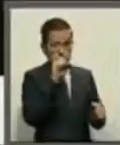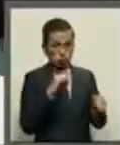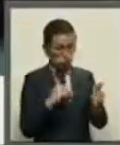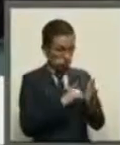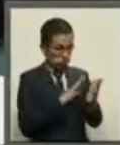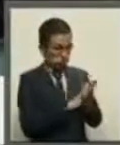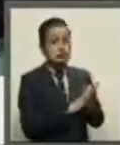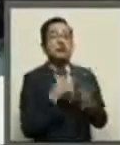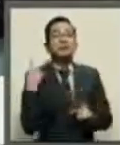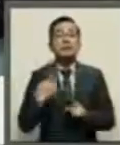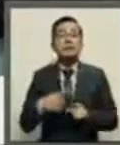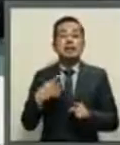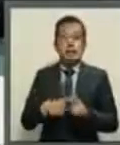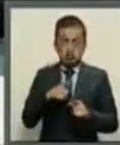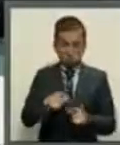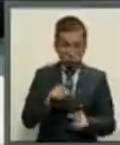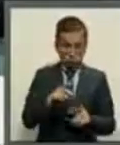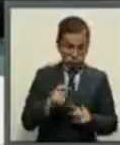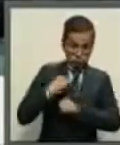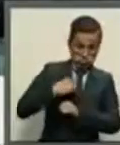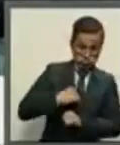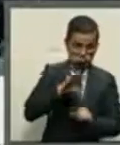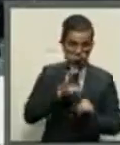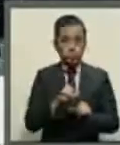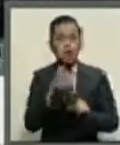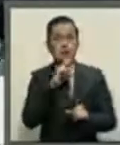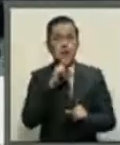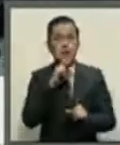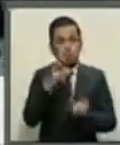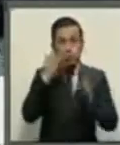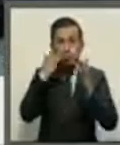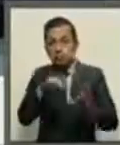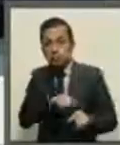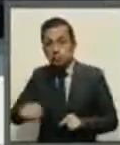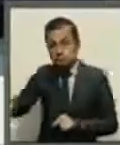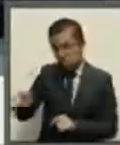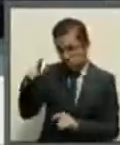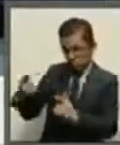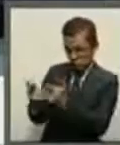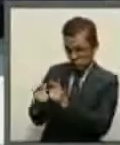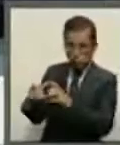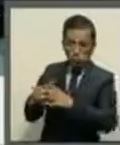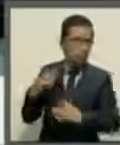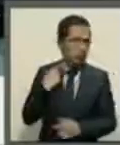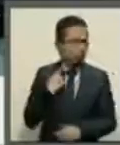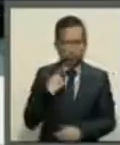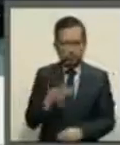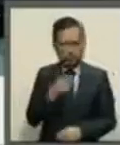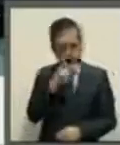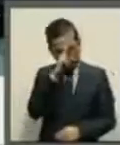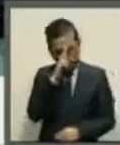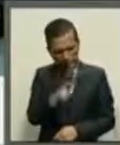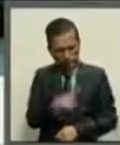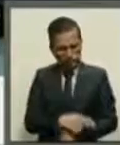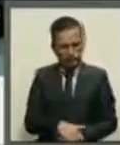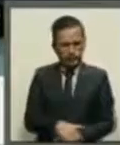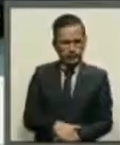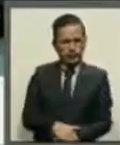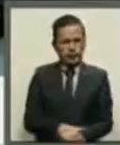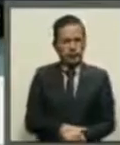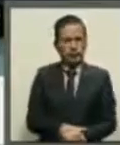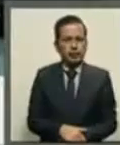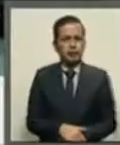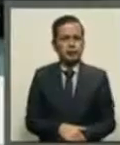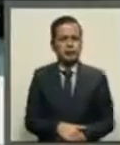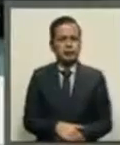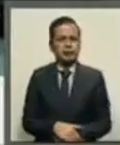comisionados salientes que de inmediato puedan ocupar puestos partidistas. Y es que más allá de que se